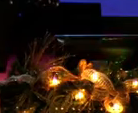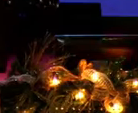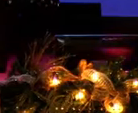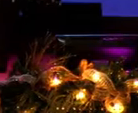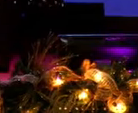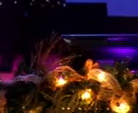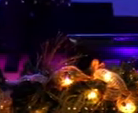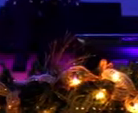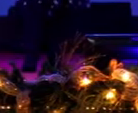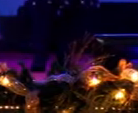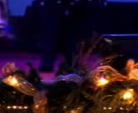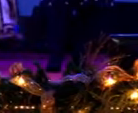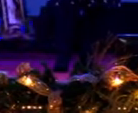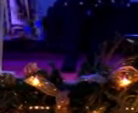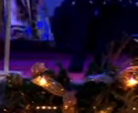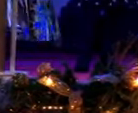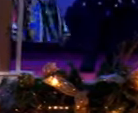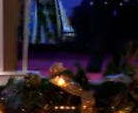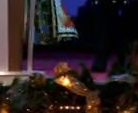la Navidad.